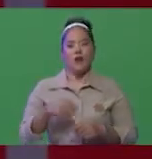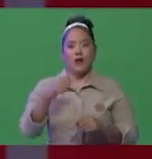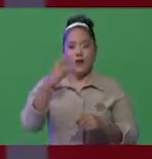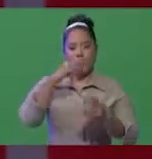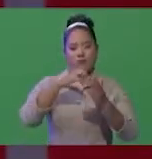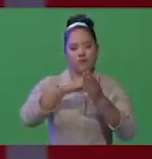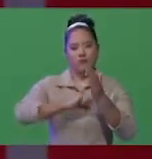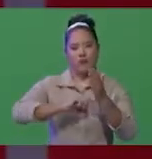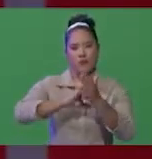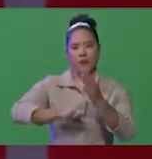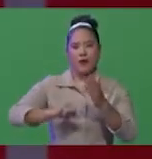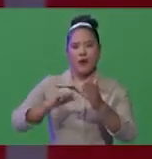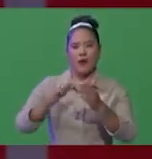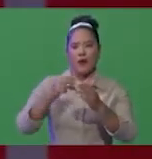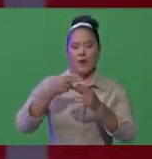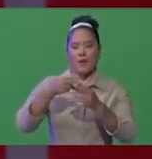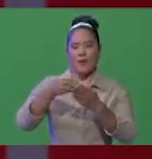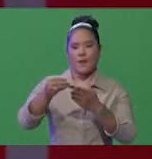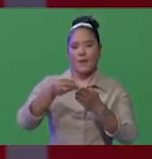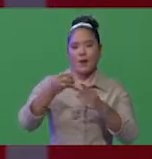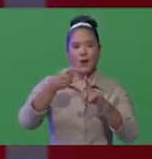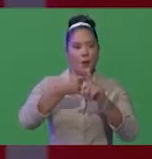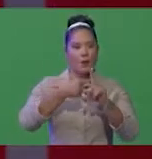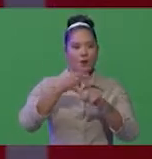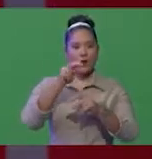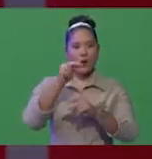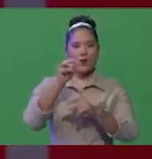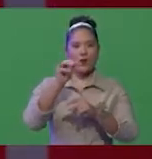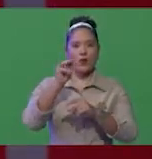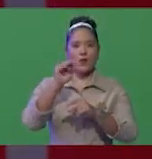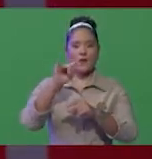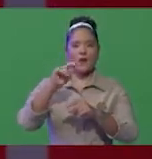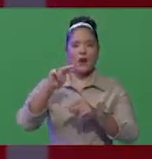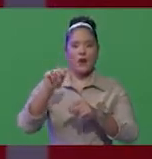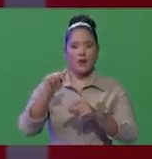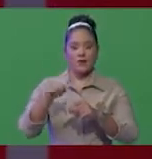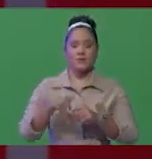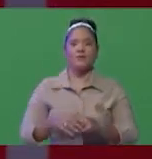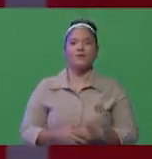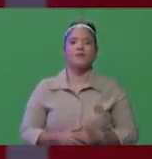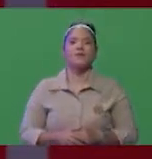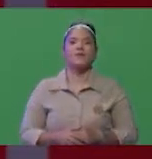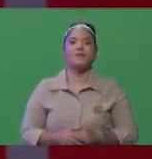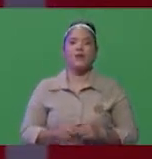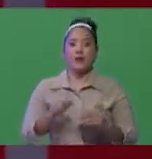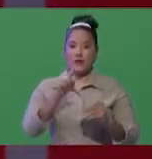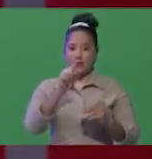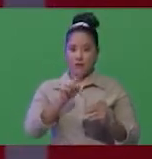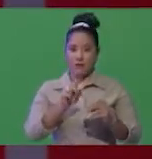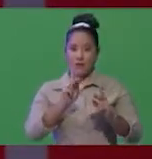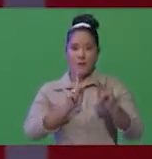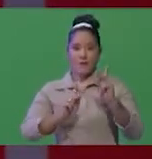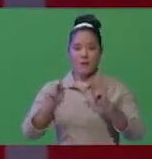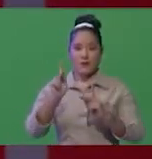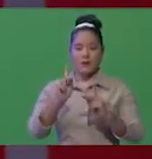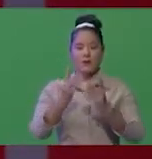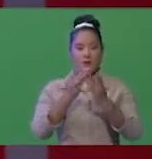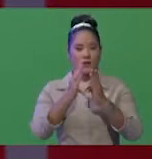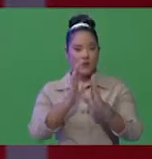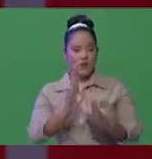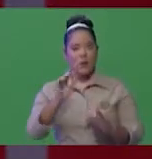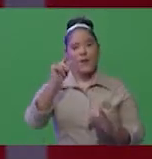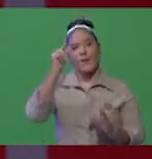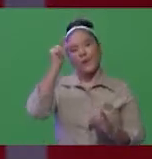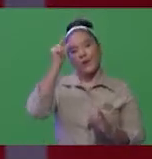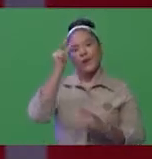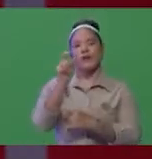ese servidor. Excelente. Tiene que ser una persona legalmente capaz, y lo es porque es un servidor público, uh-huh. Así